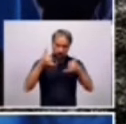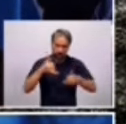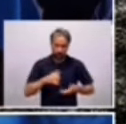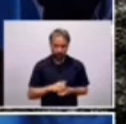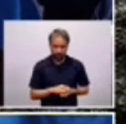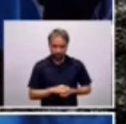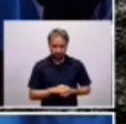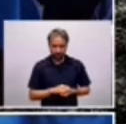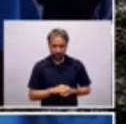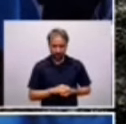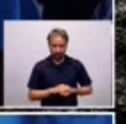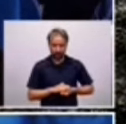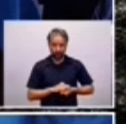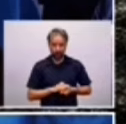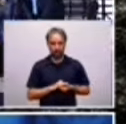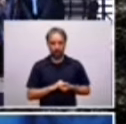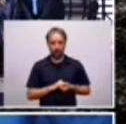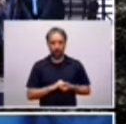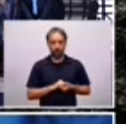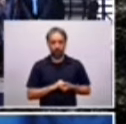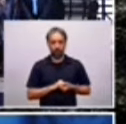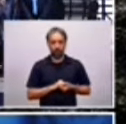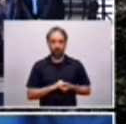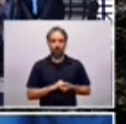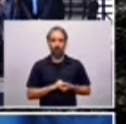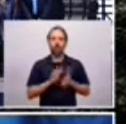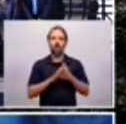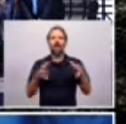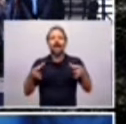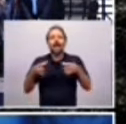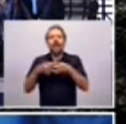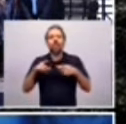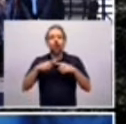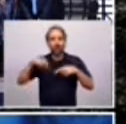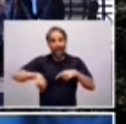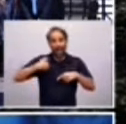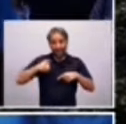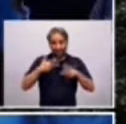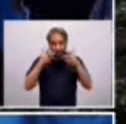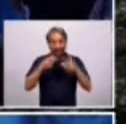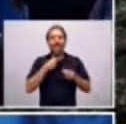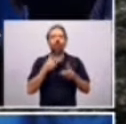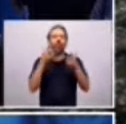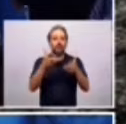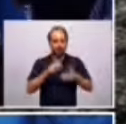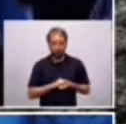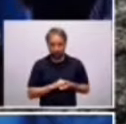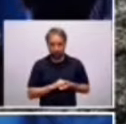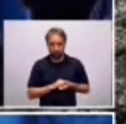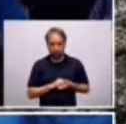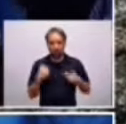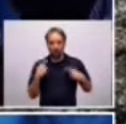es de qué manera se decidió desde el sindicalismo tradicional estructurarle una respuesta a este